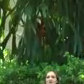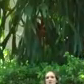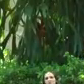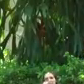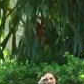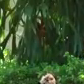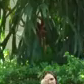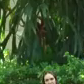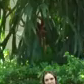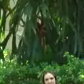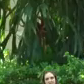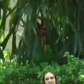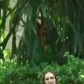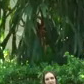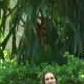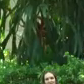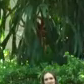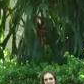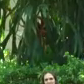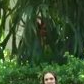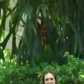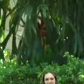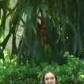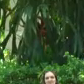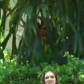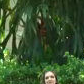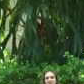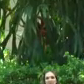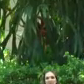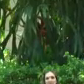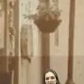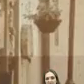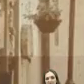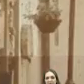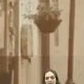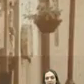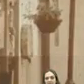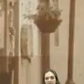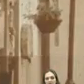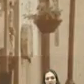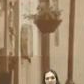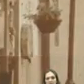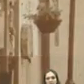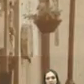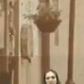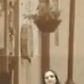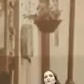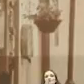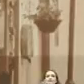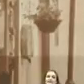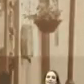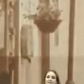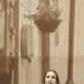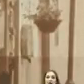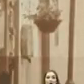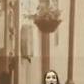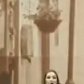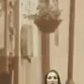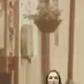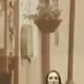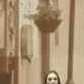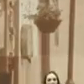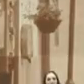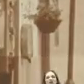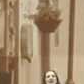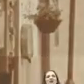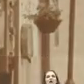antioqueña. Sigan con más. Daniel Cañas, RTVC Noticias, conectados 24/7. Daniel, muchas gracias. Y hoy se conoció el resultado de la relatoría que